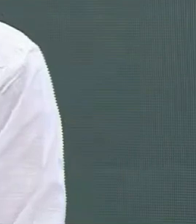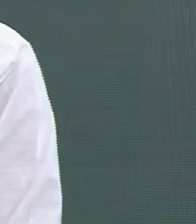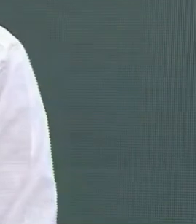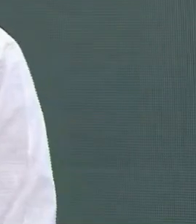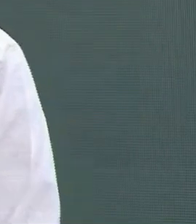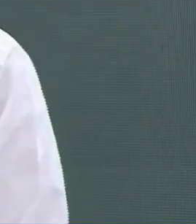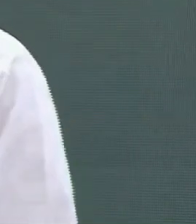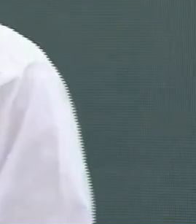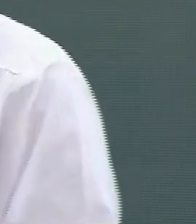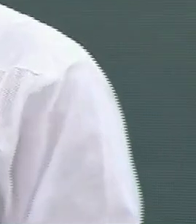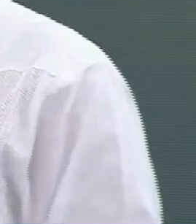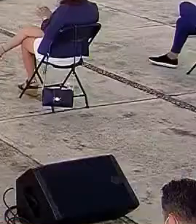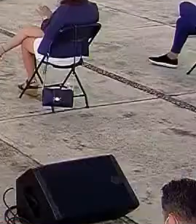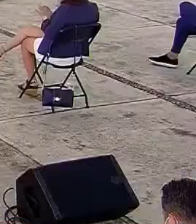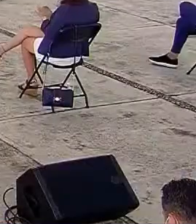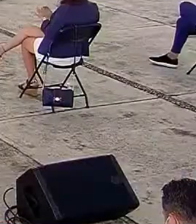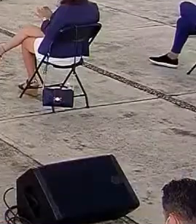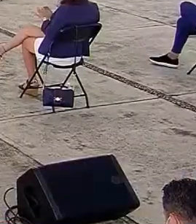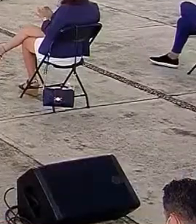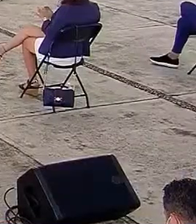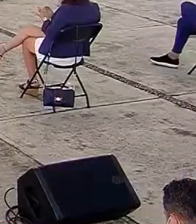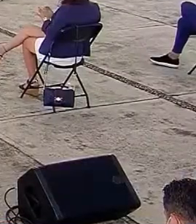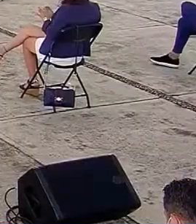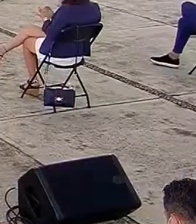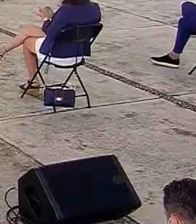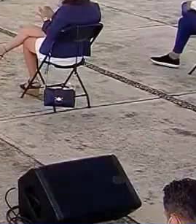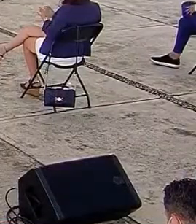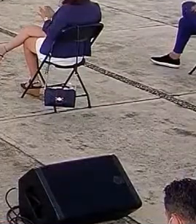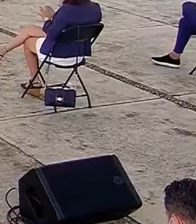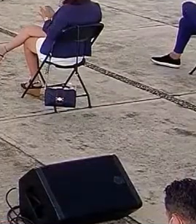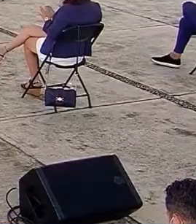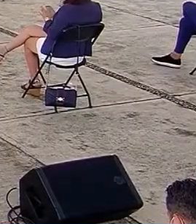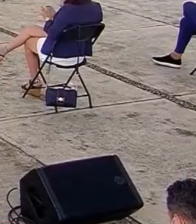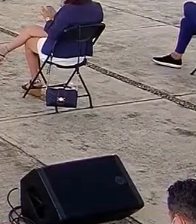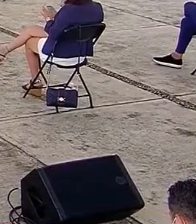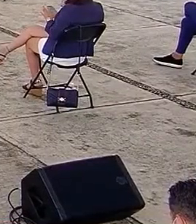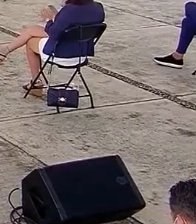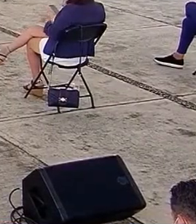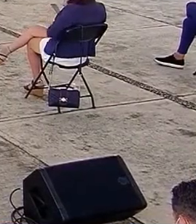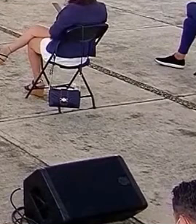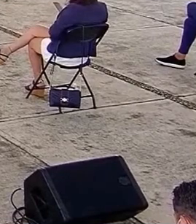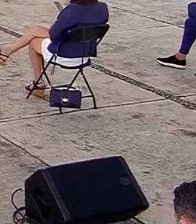entonces sí me preocuparía. Diría, ¿qué está pasando?